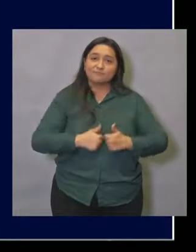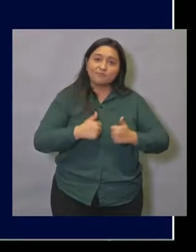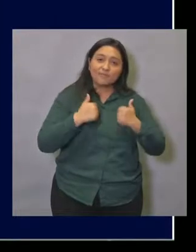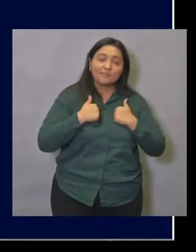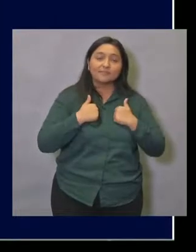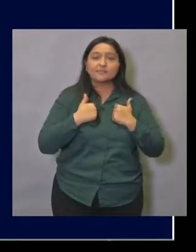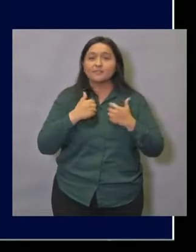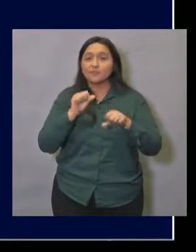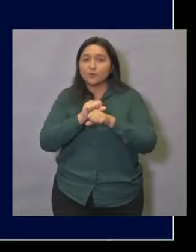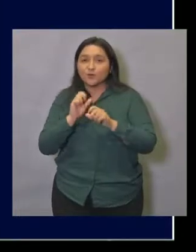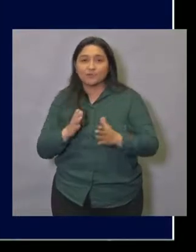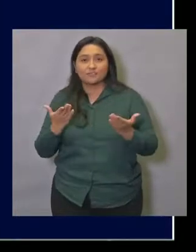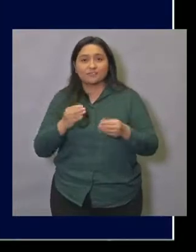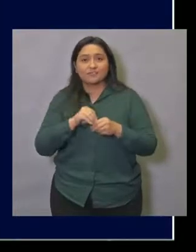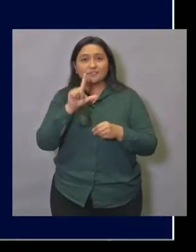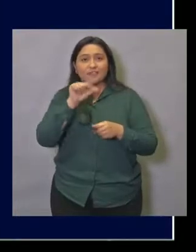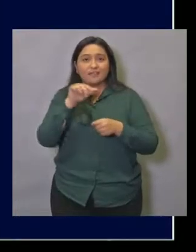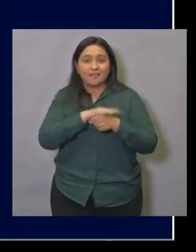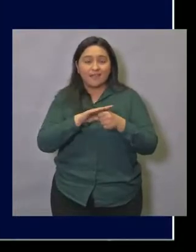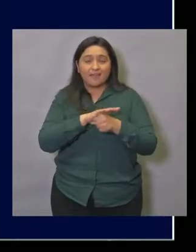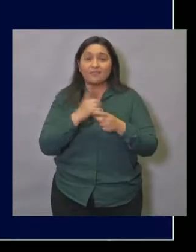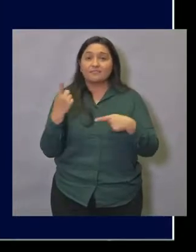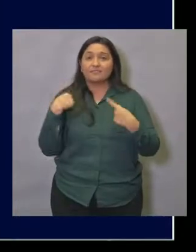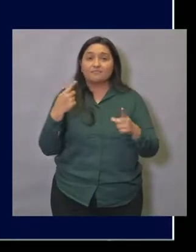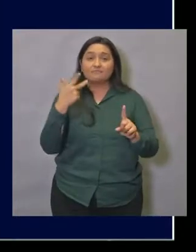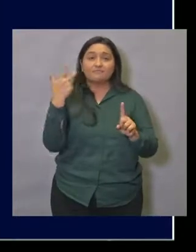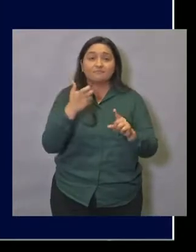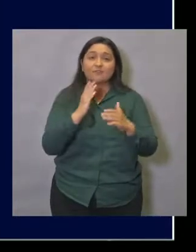hemos administrado